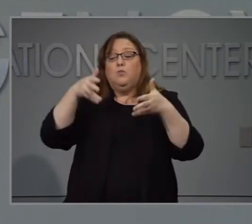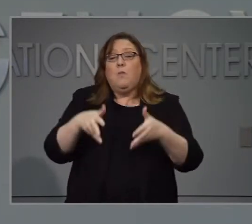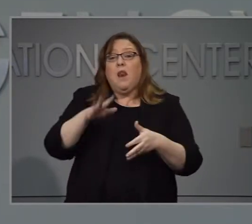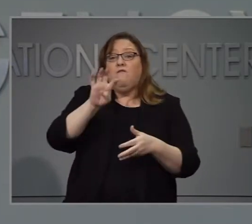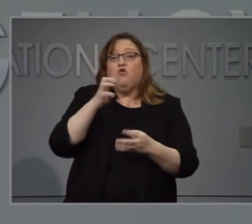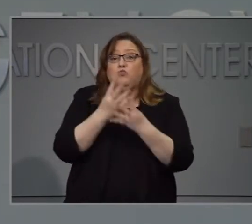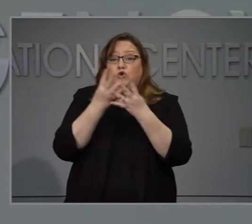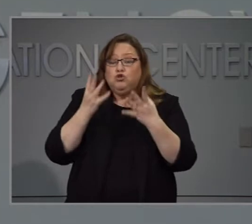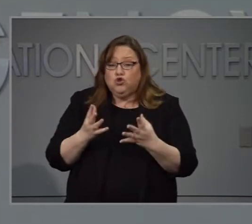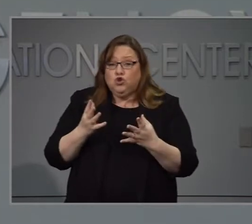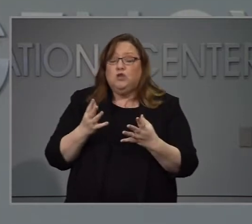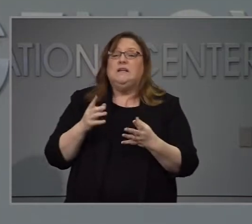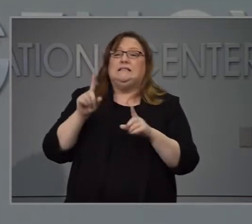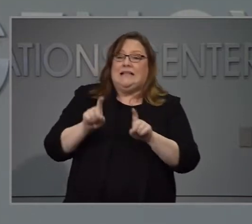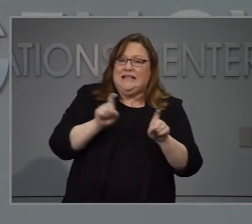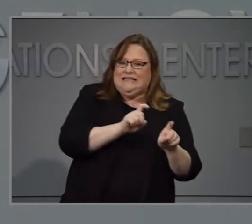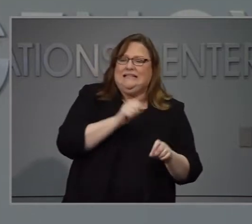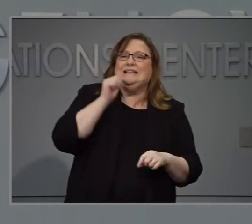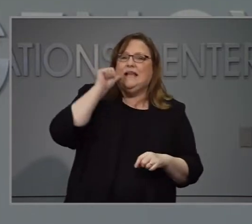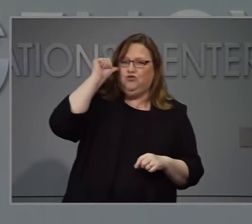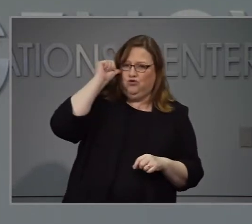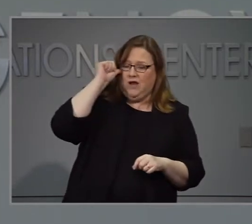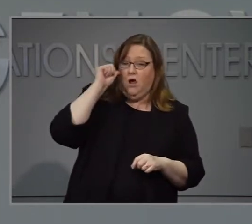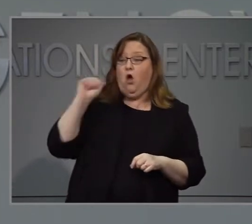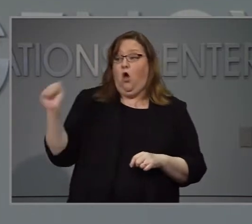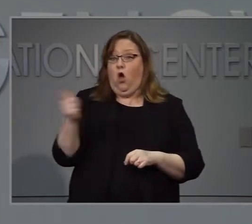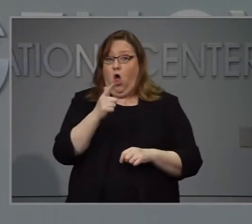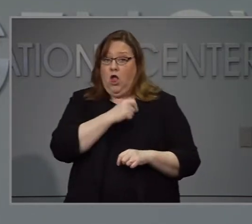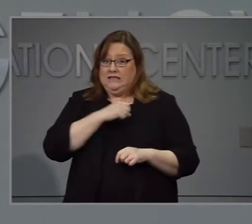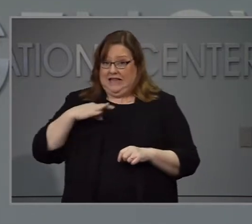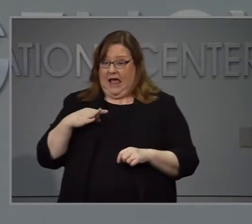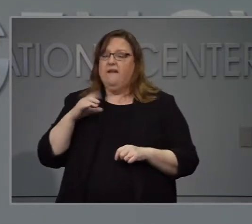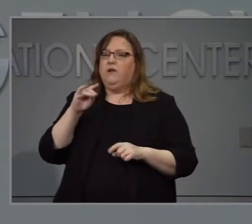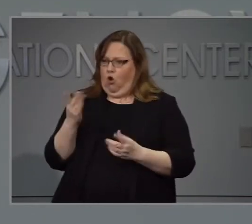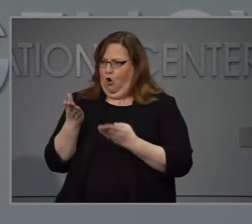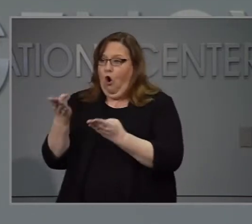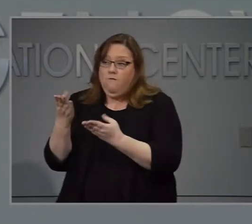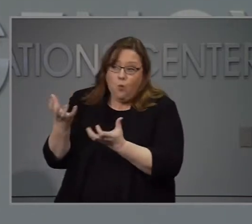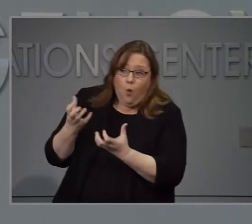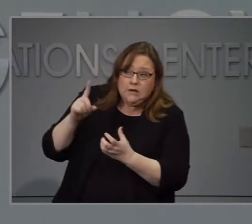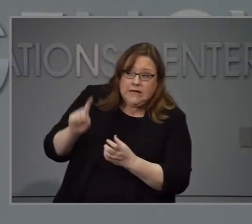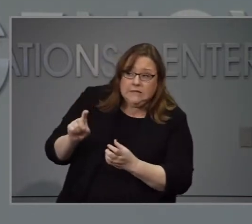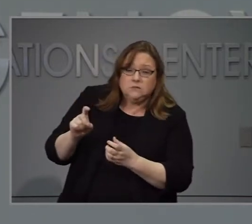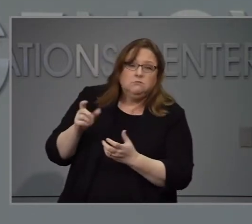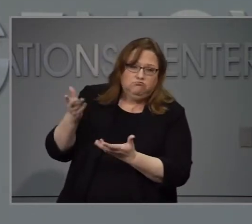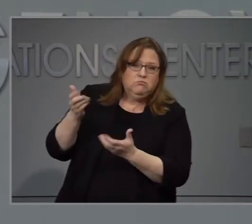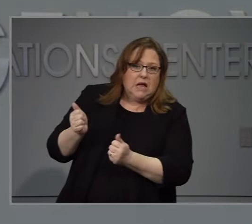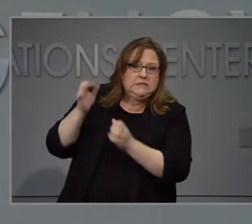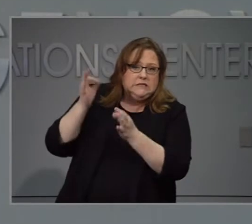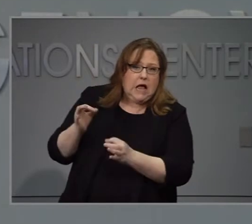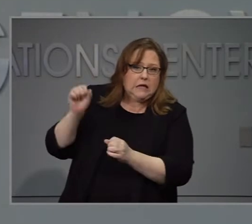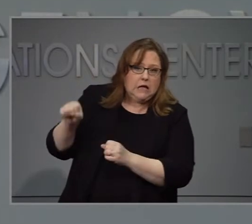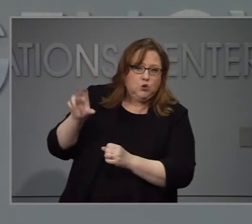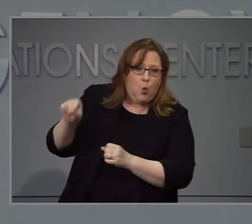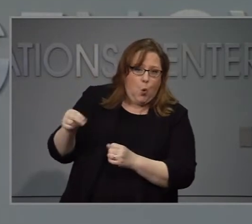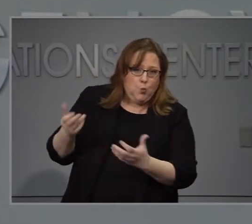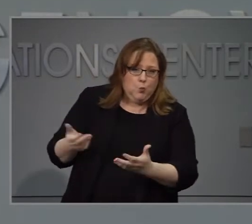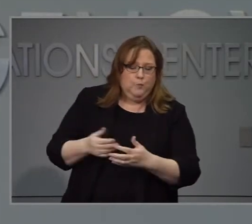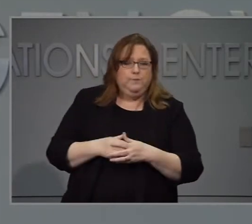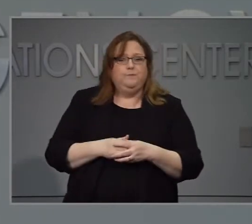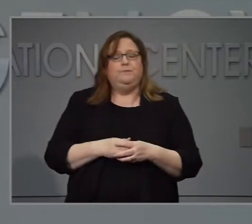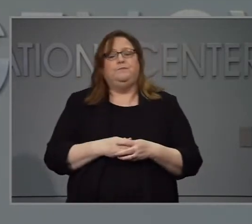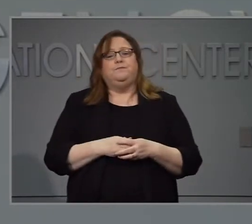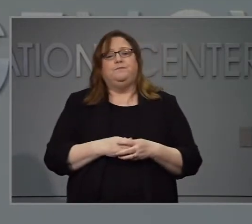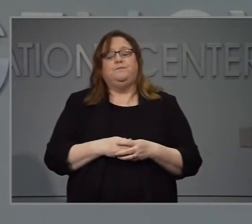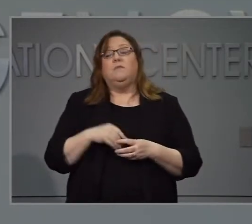250 personas que trabajan ahí en la prisión news se le ofrecieron pruebas de kobe 19 estamos aprendiendo de